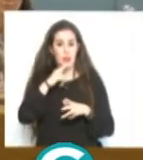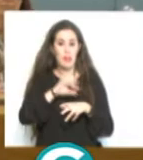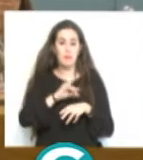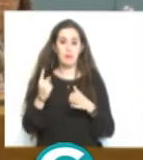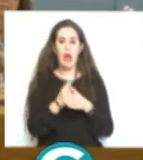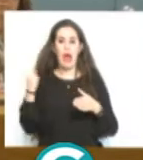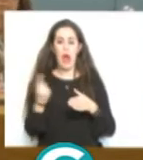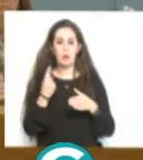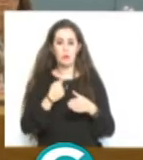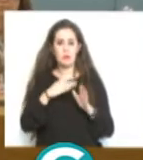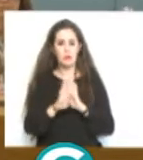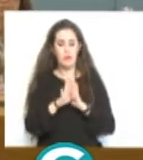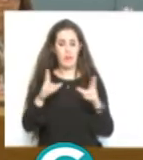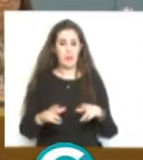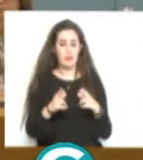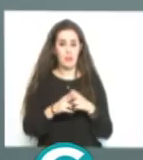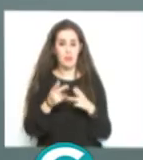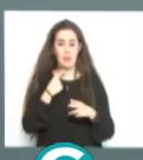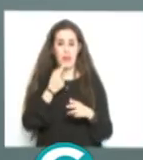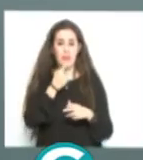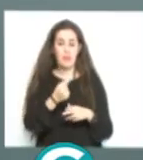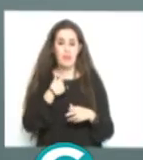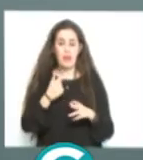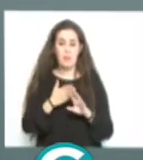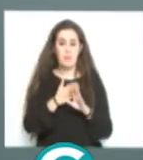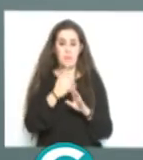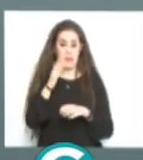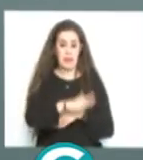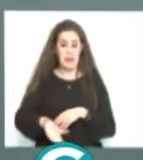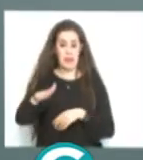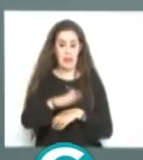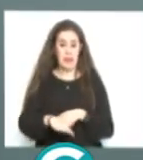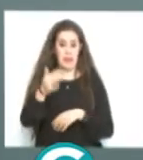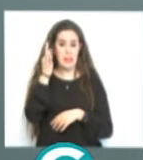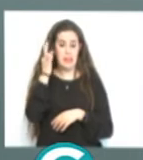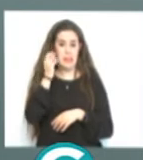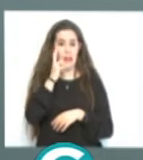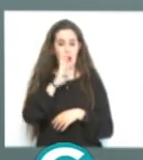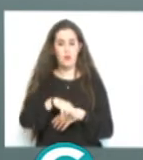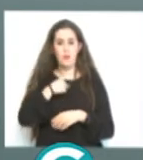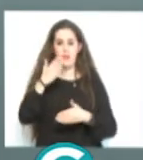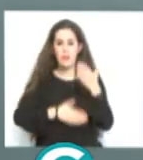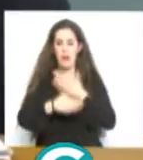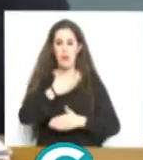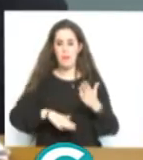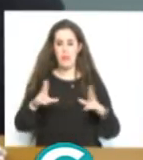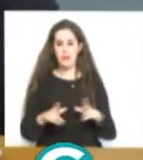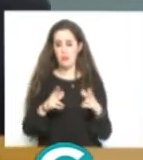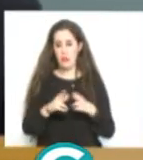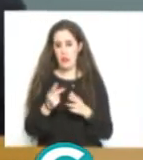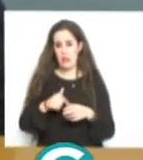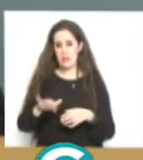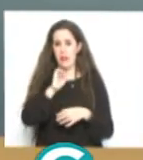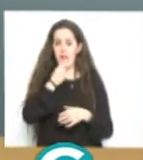aún persisten en la sociedad. El diagnóstico precoz, especialmente en niñas, y su reconocimiento como discapacidad social entre